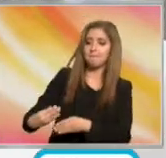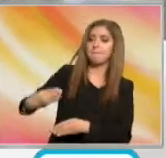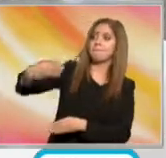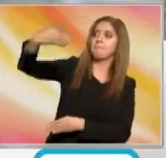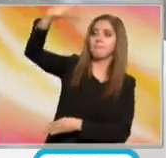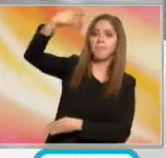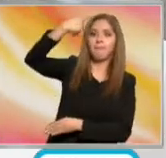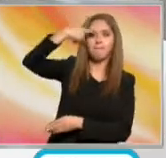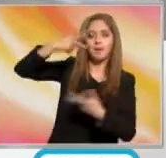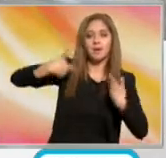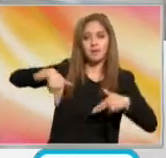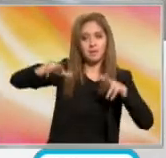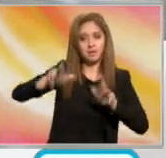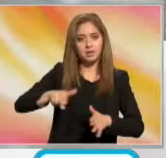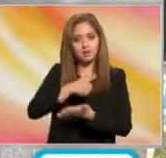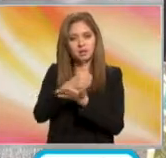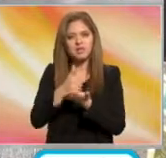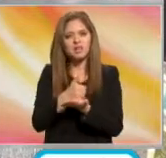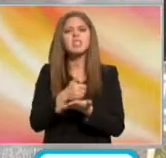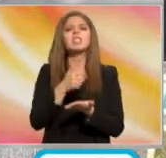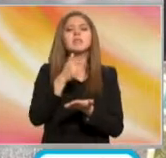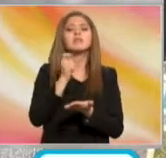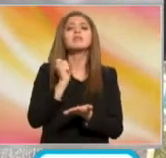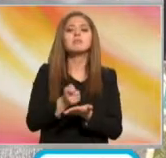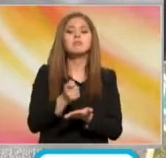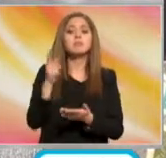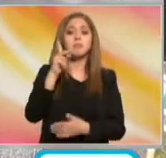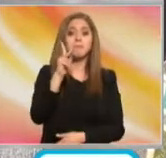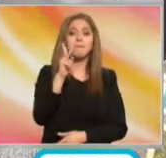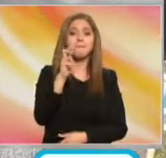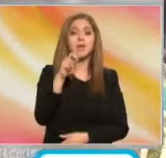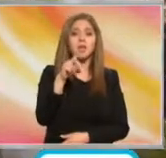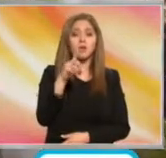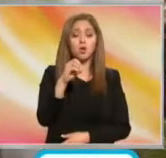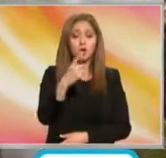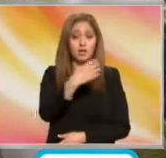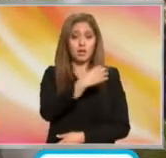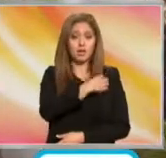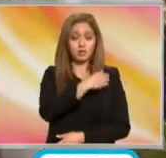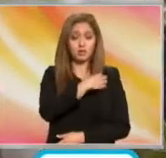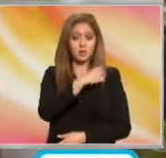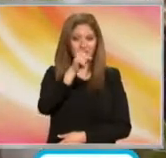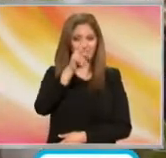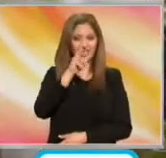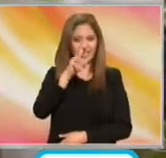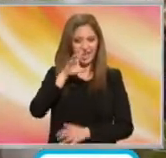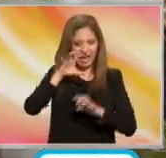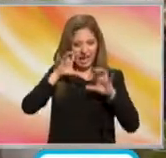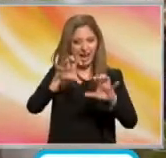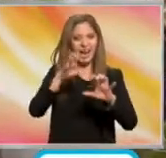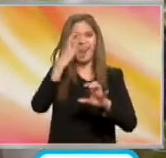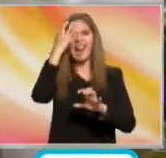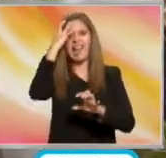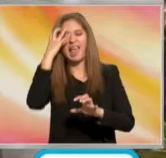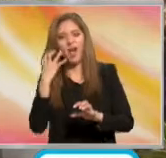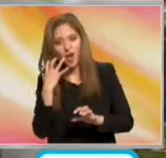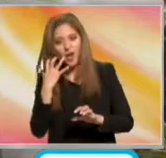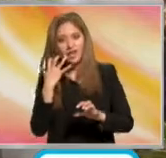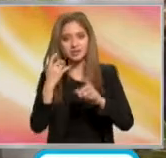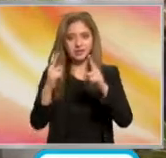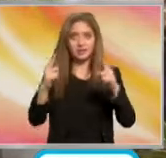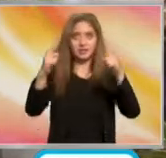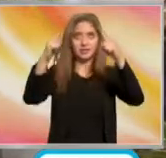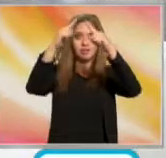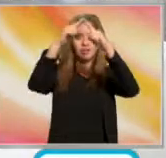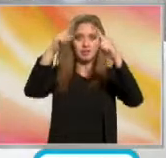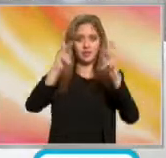ciudad. Ya. ¿Y qué creen que es ¿Qué? ese pendón? El escudo de la Ciudad de México, el de los leones rampantes, Sí. con el castillo,